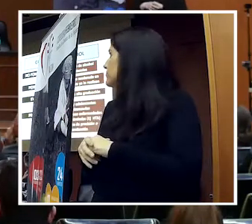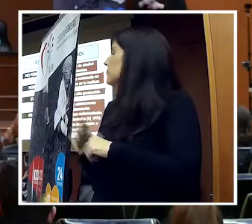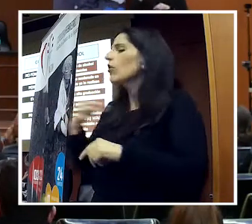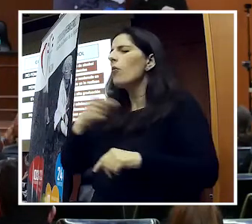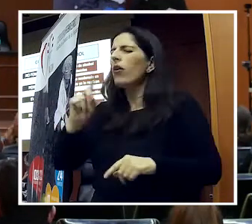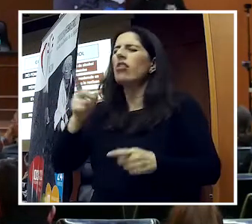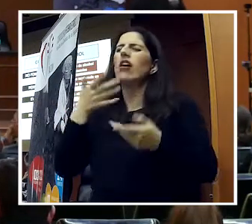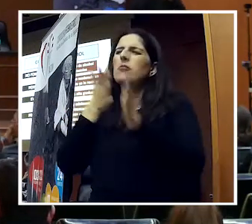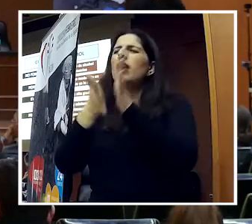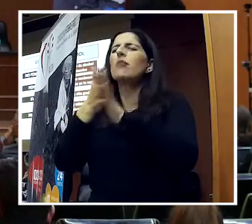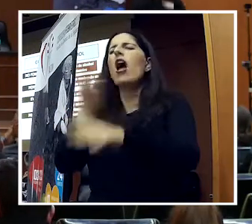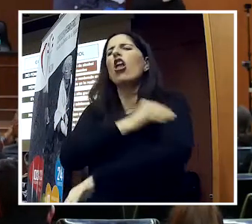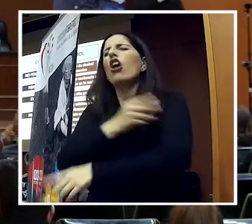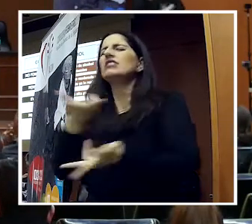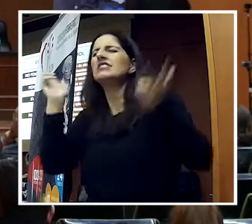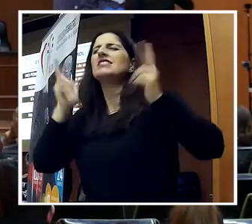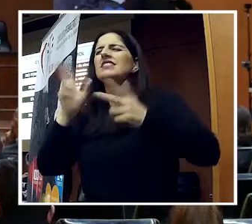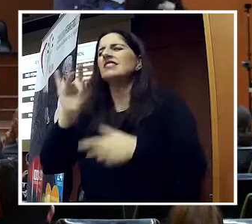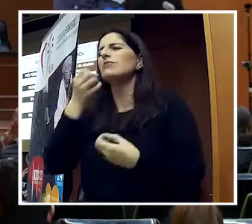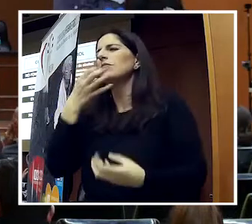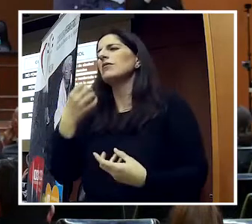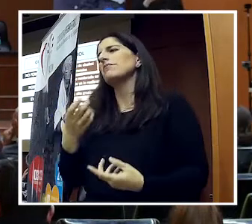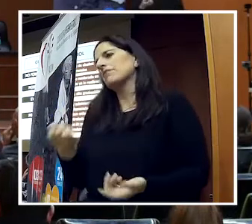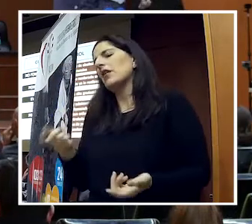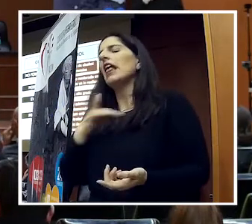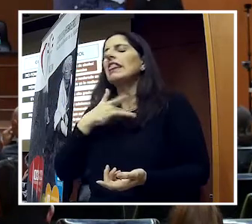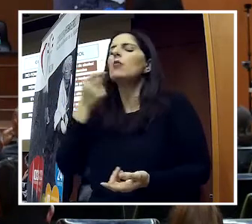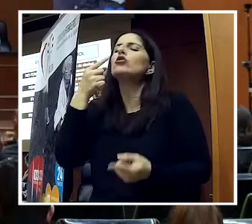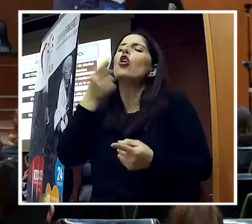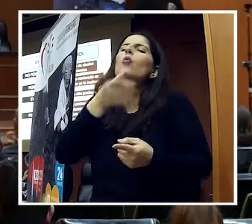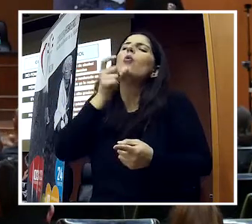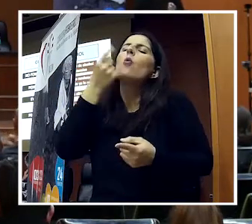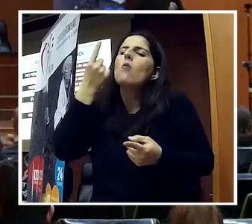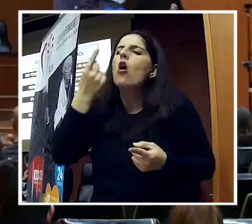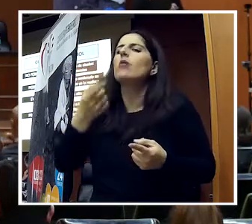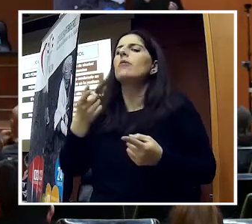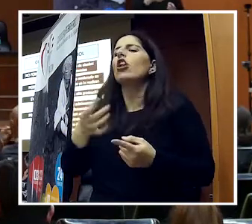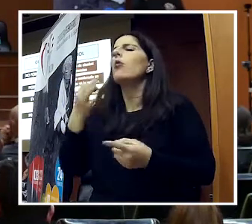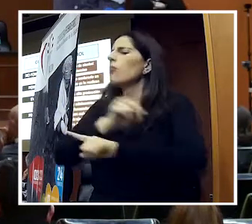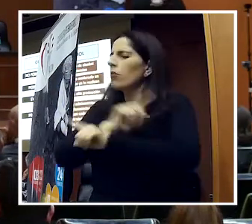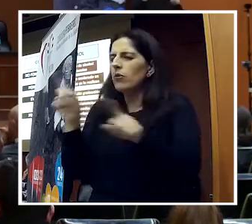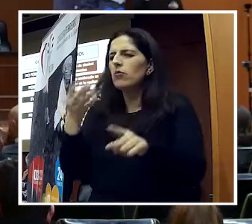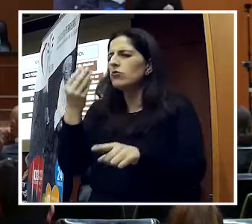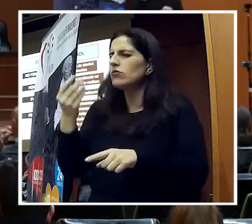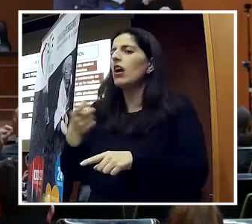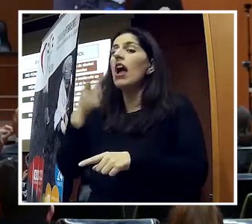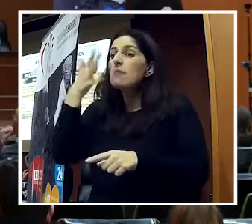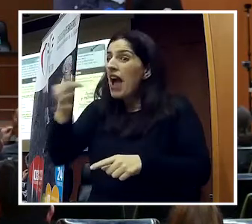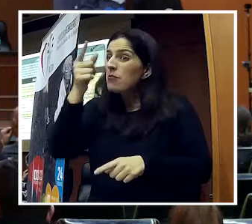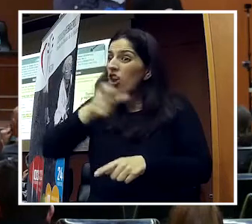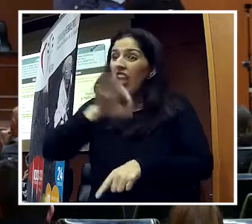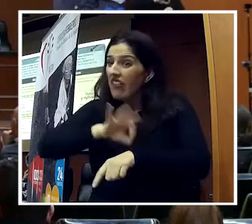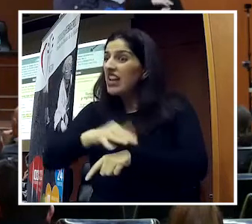fomentar el consumo, podemos permitir un consumo moderado, evitar alcohol de alta graduación y prohibir, por supuesto, en determinadas circunstancias que